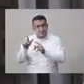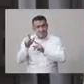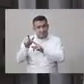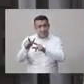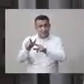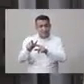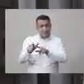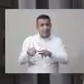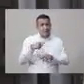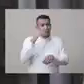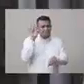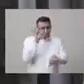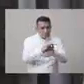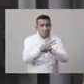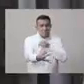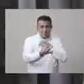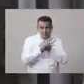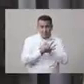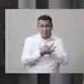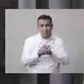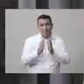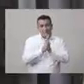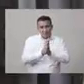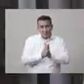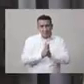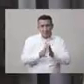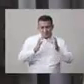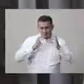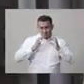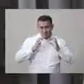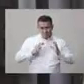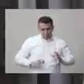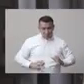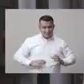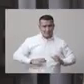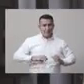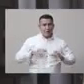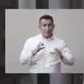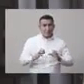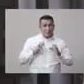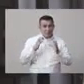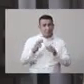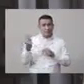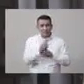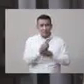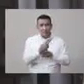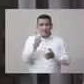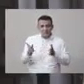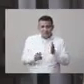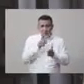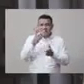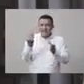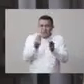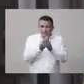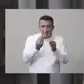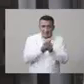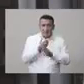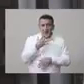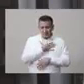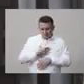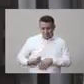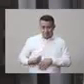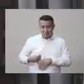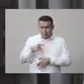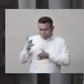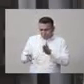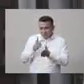nosotros y por los demás, hagámoslo. Cuidémonos, hagamos posible el regreso oportuno a clases